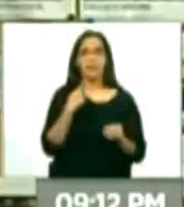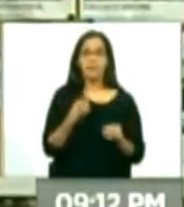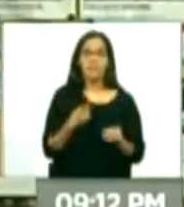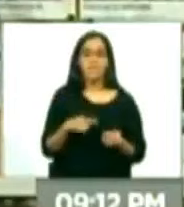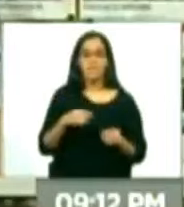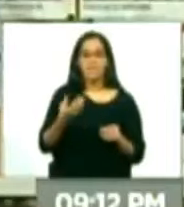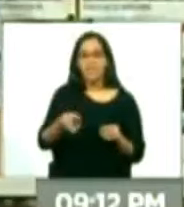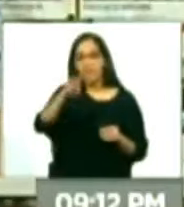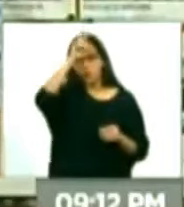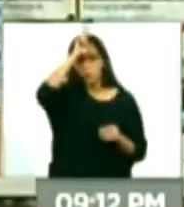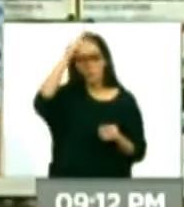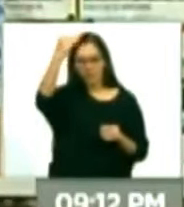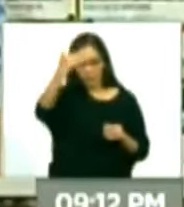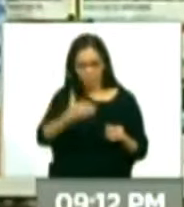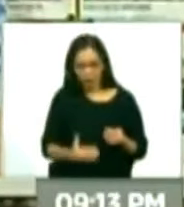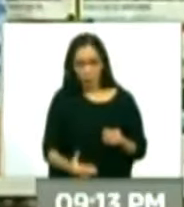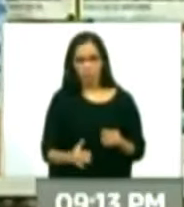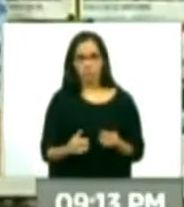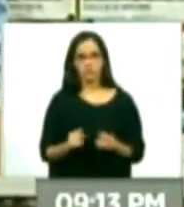ridícula para abajo allá.